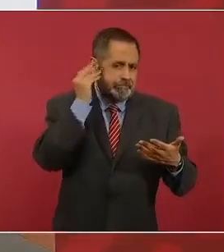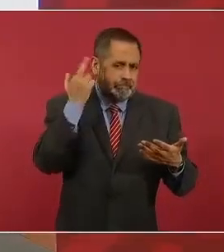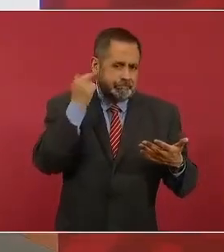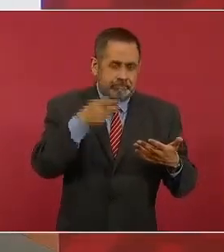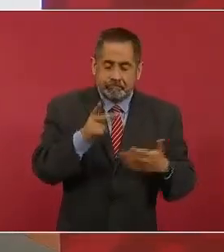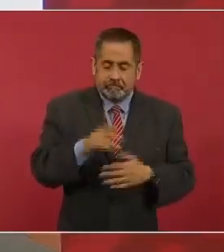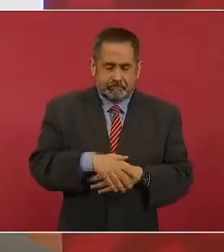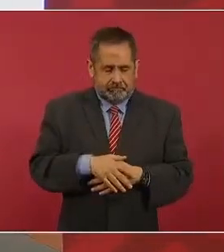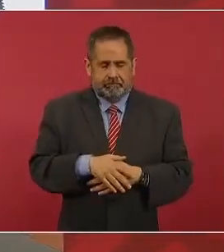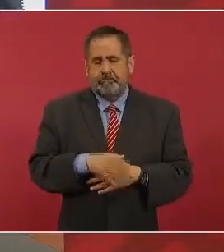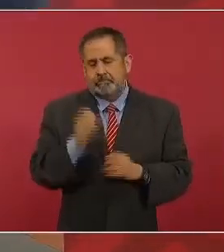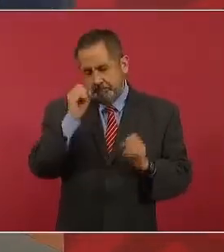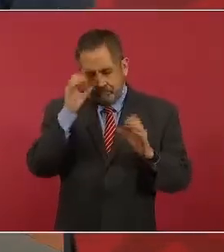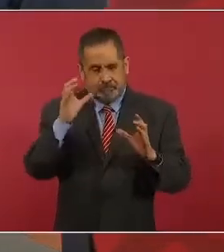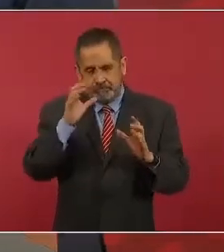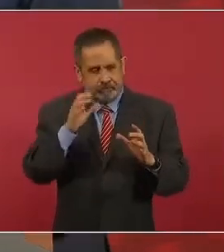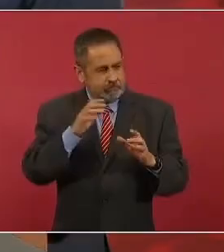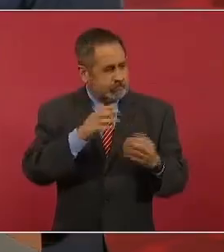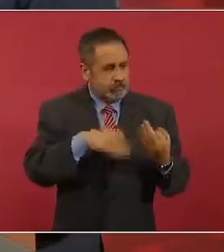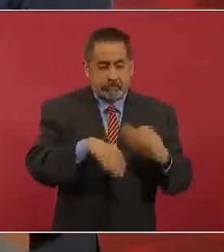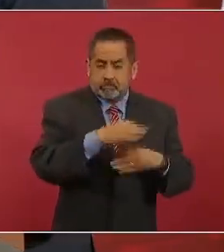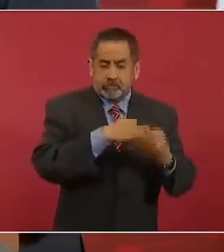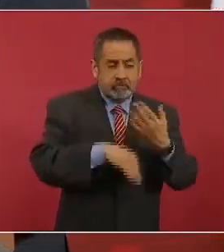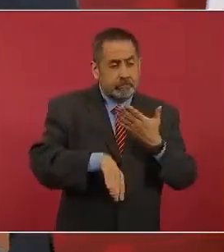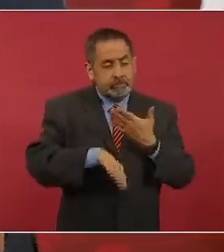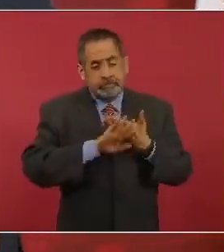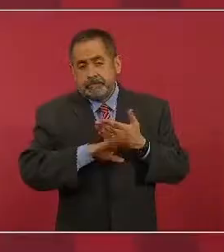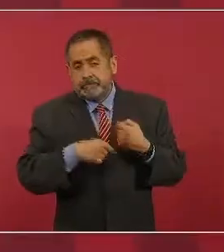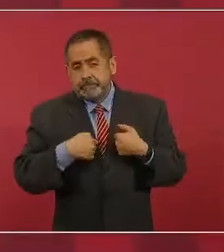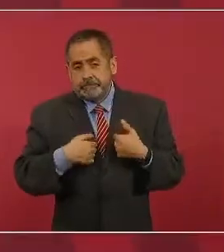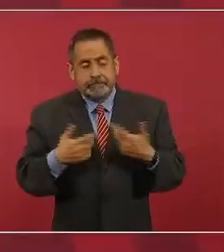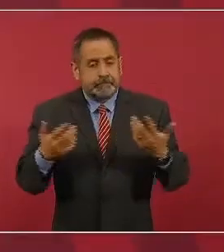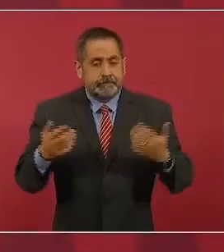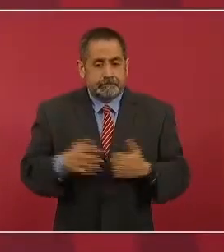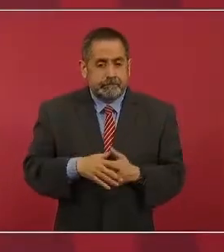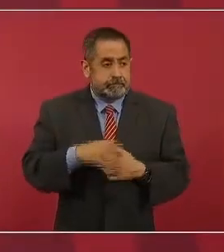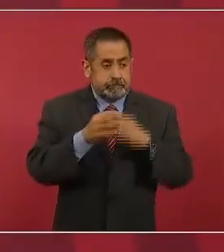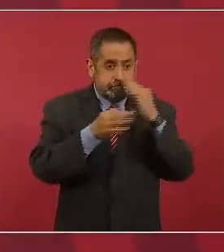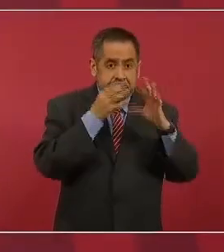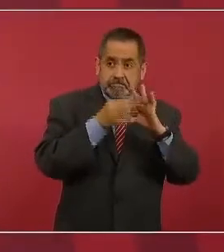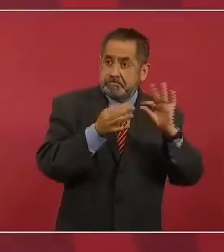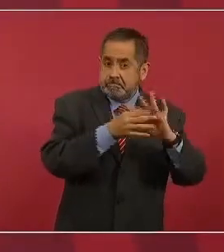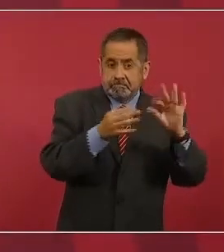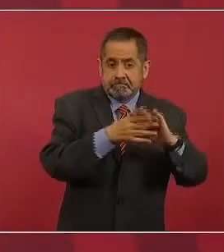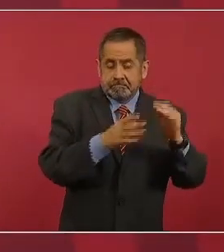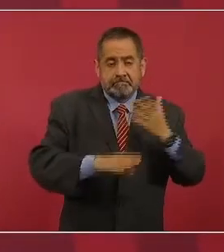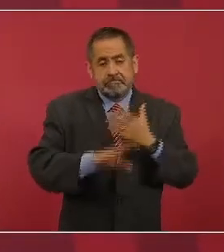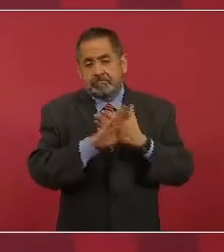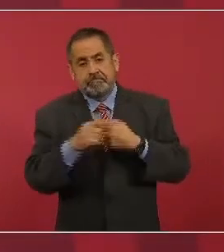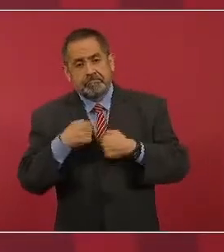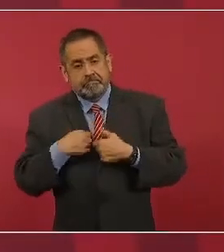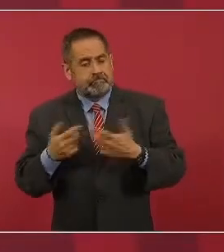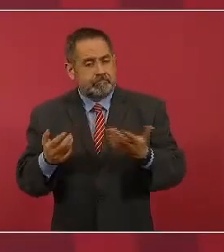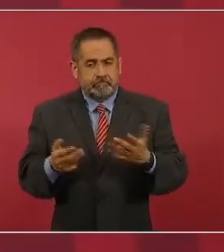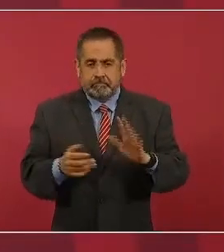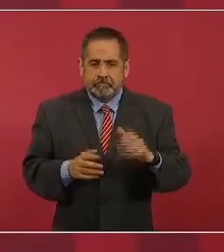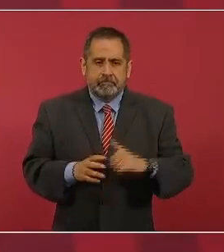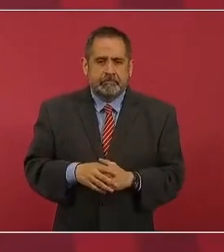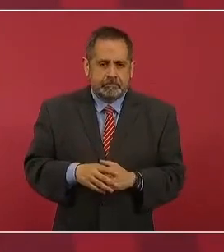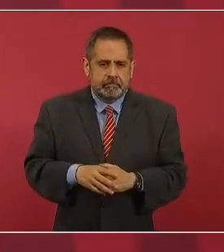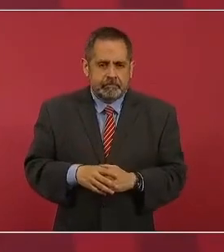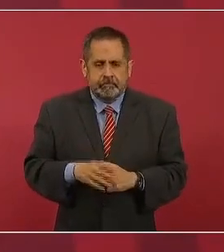Pero es impresionante la campaña Entonces,